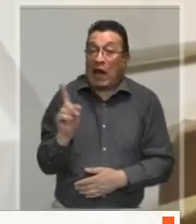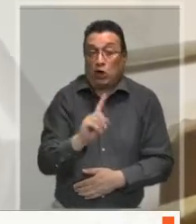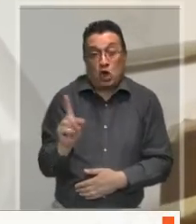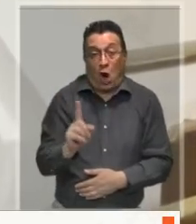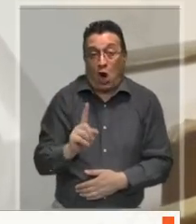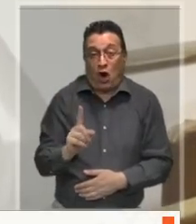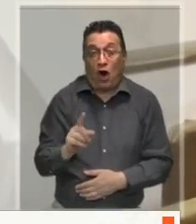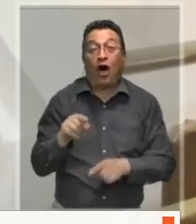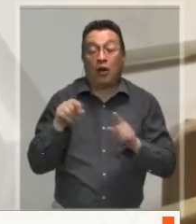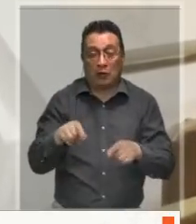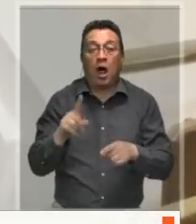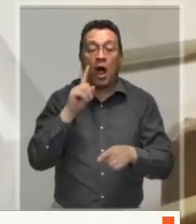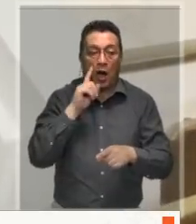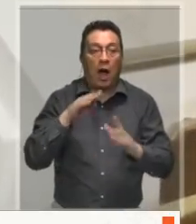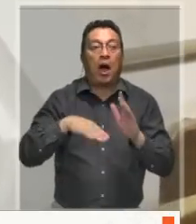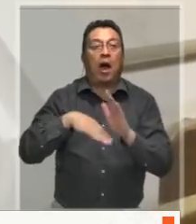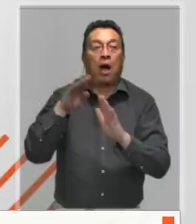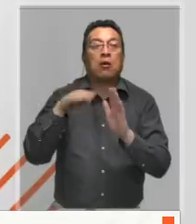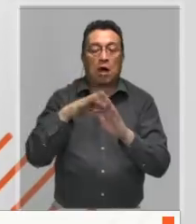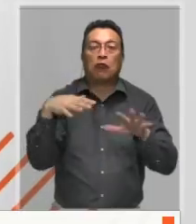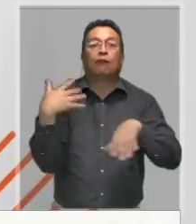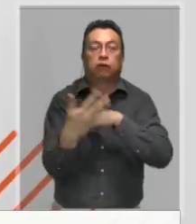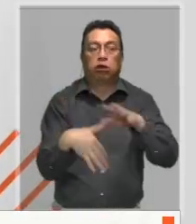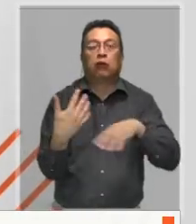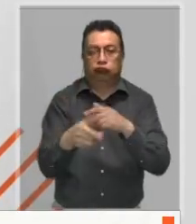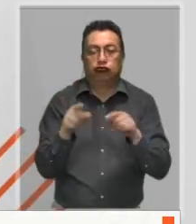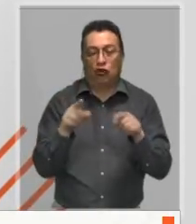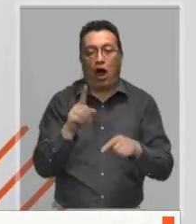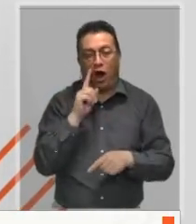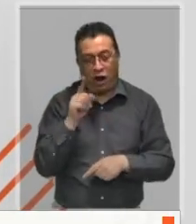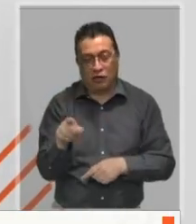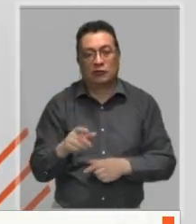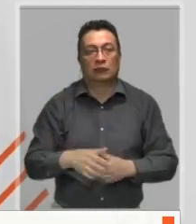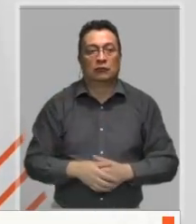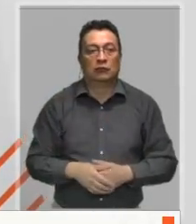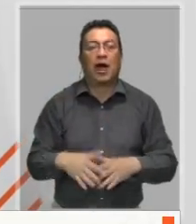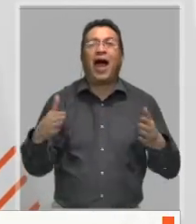también que existen más indicios de violencia.